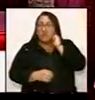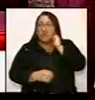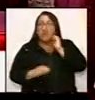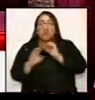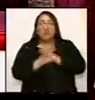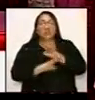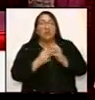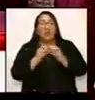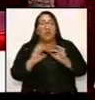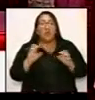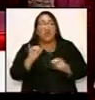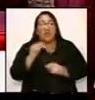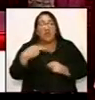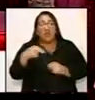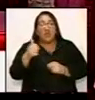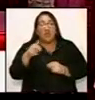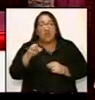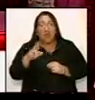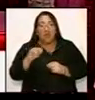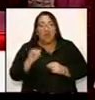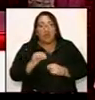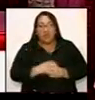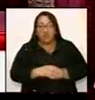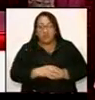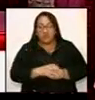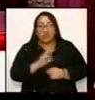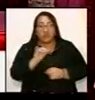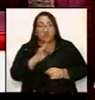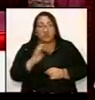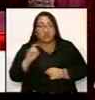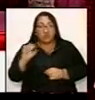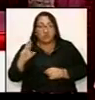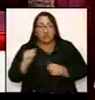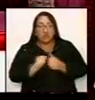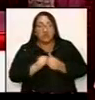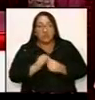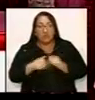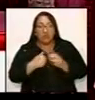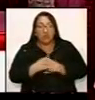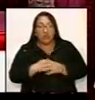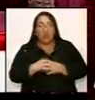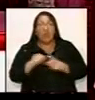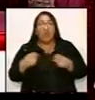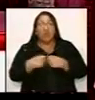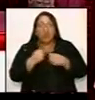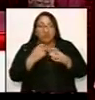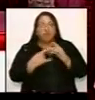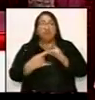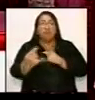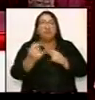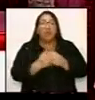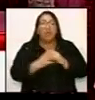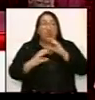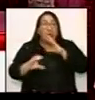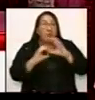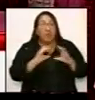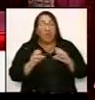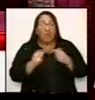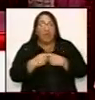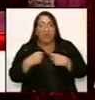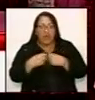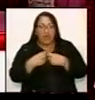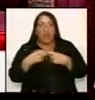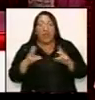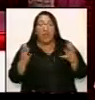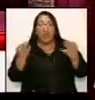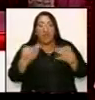a las poblaciones de Iñapari e Iberia frente al roaming inadvertido y facilitará las comunicaciones en la zona de